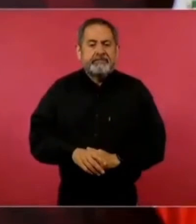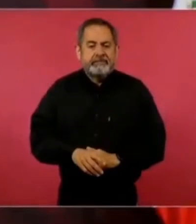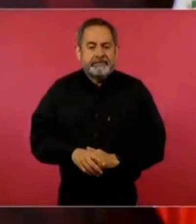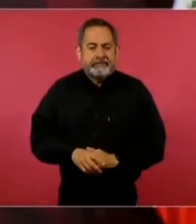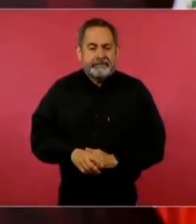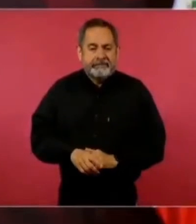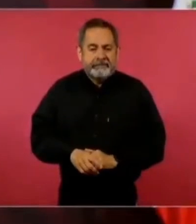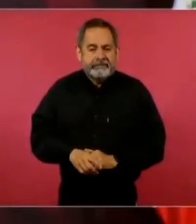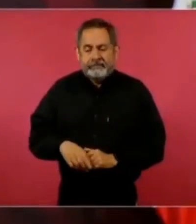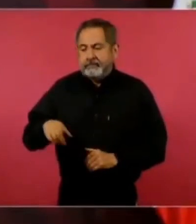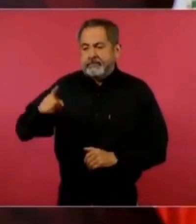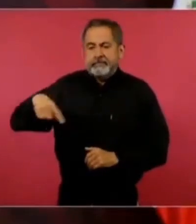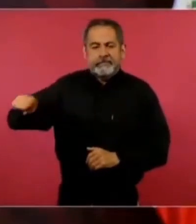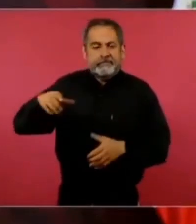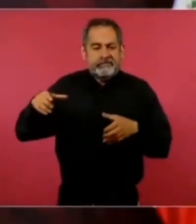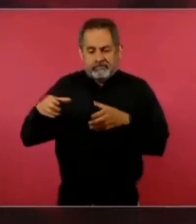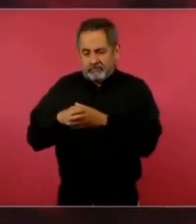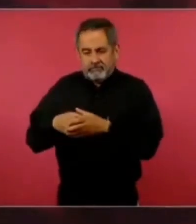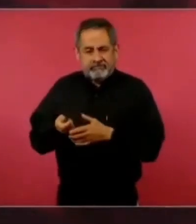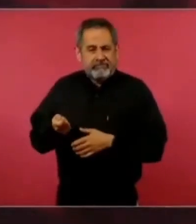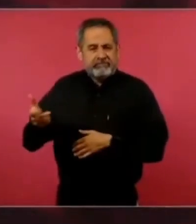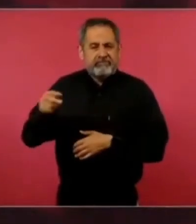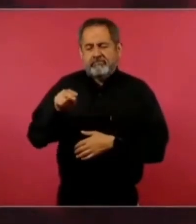Este es un ejército nacionalista,